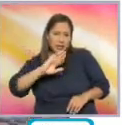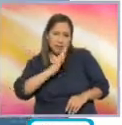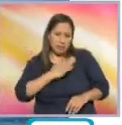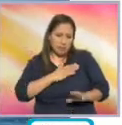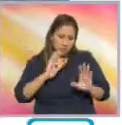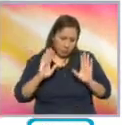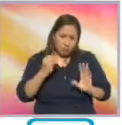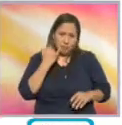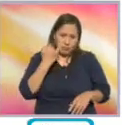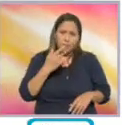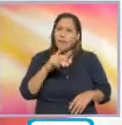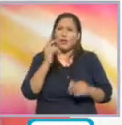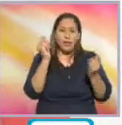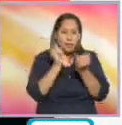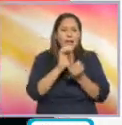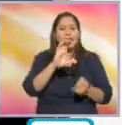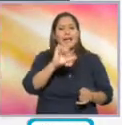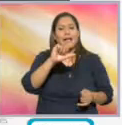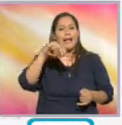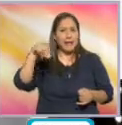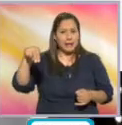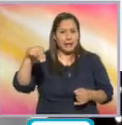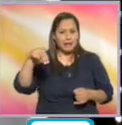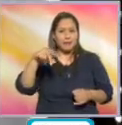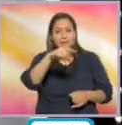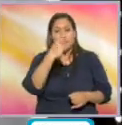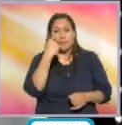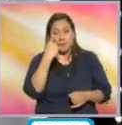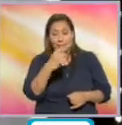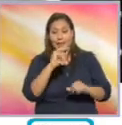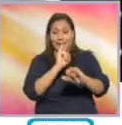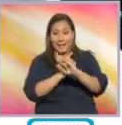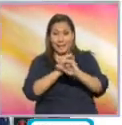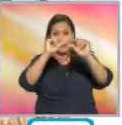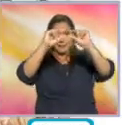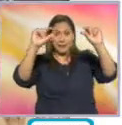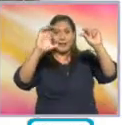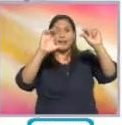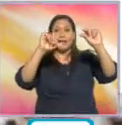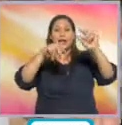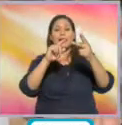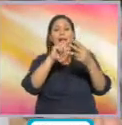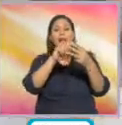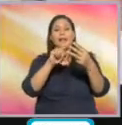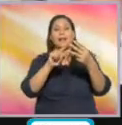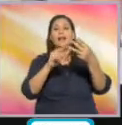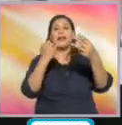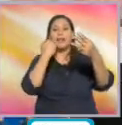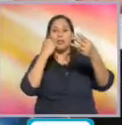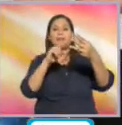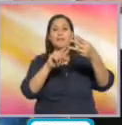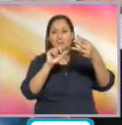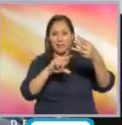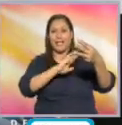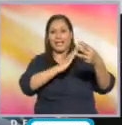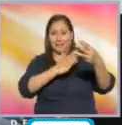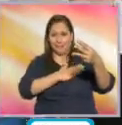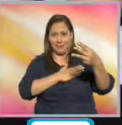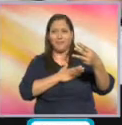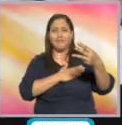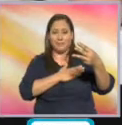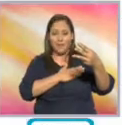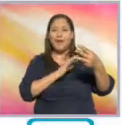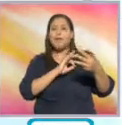Cannes vale, en claro. francés. Pero es Muy Cannes, bien. Cannes, y ahí está la Riviera. Bueno, el sitio está solamente en 3 idiomas y uno de ellos es el español. Eso. Así que